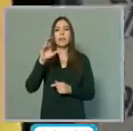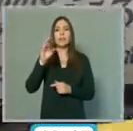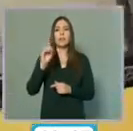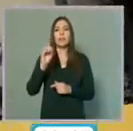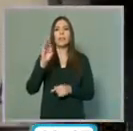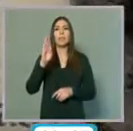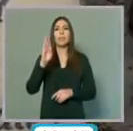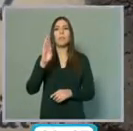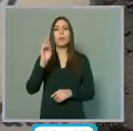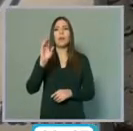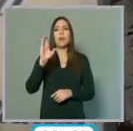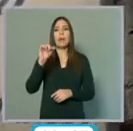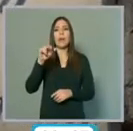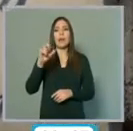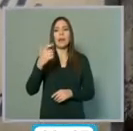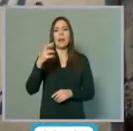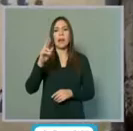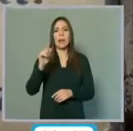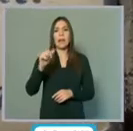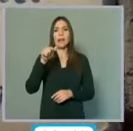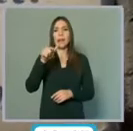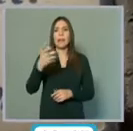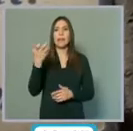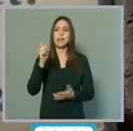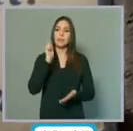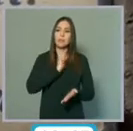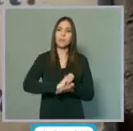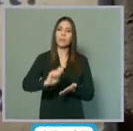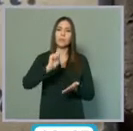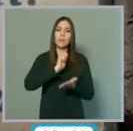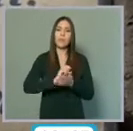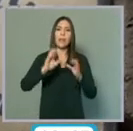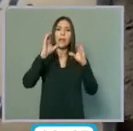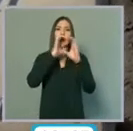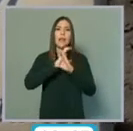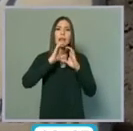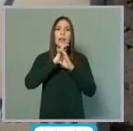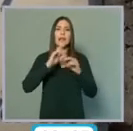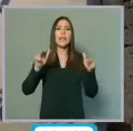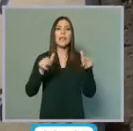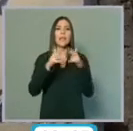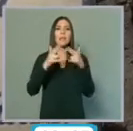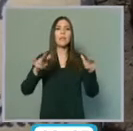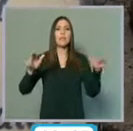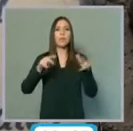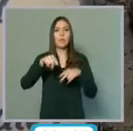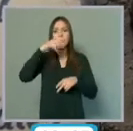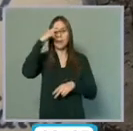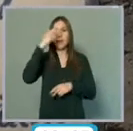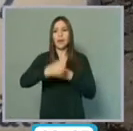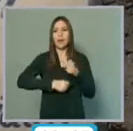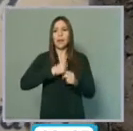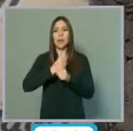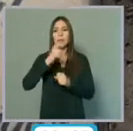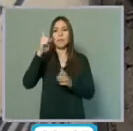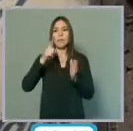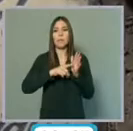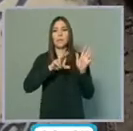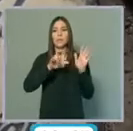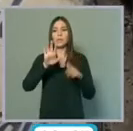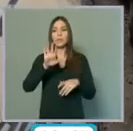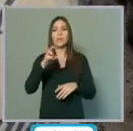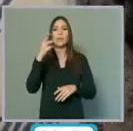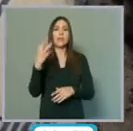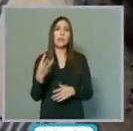poeta Francisco González Bocanegra, donde escribió las estrofas del himno nacional en el año de 1853. Ahí está, tío